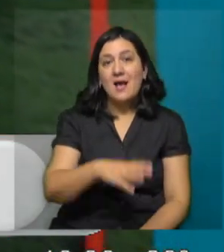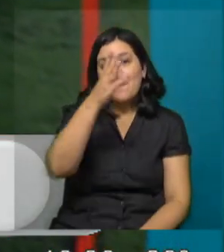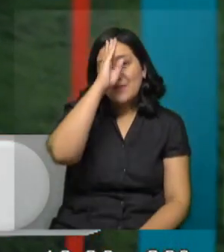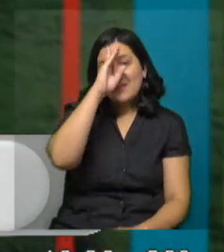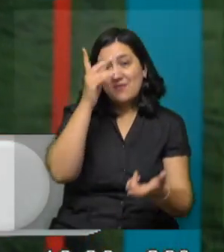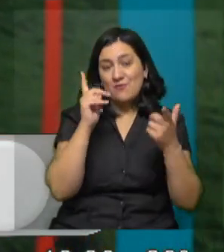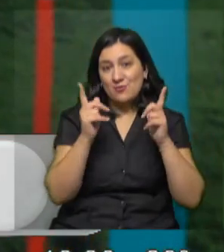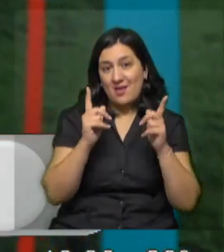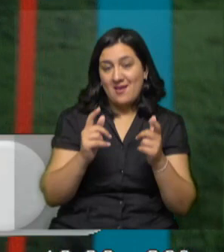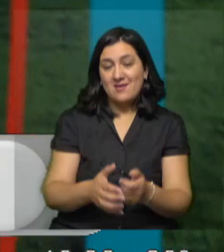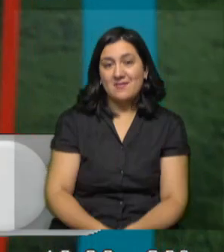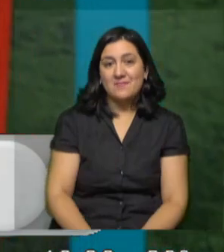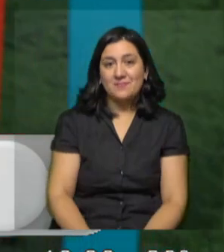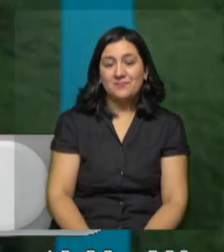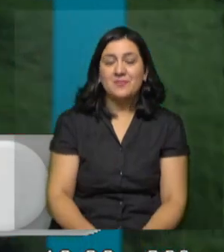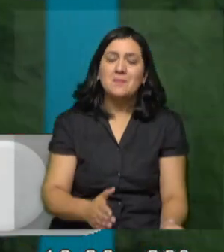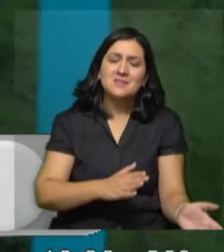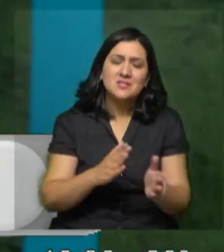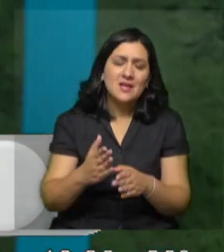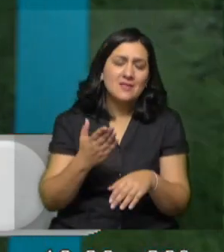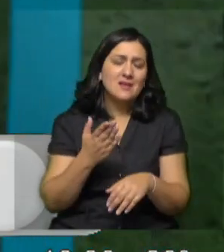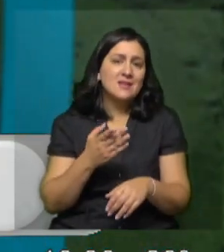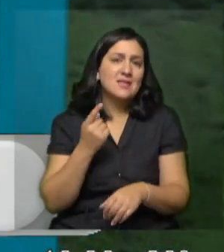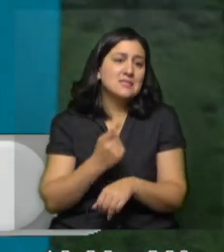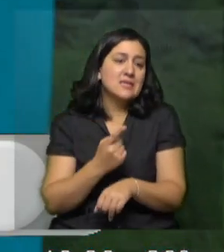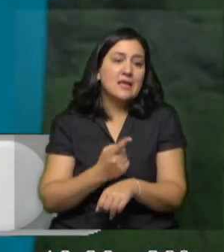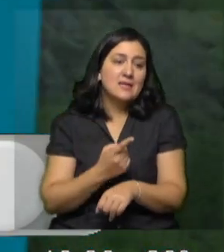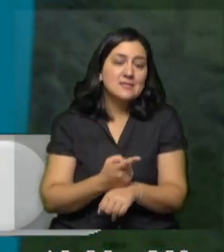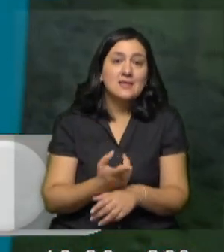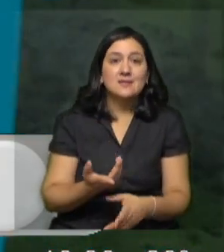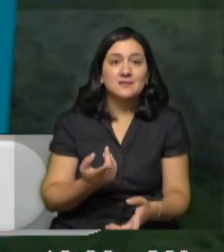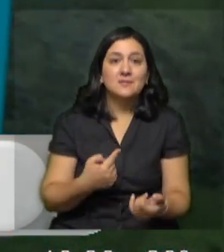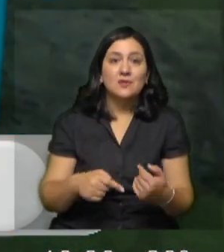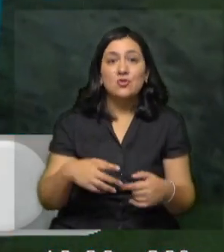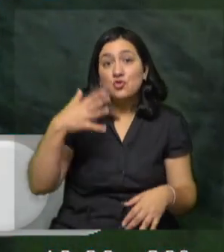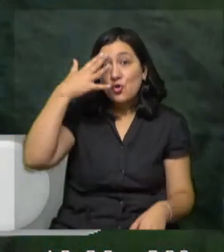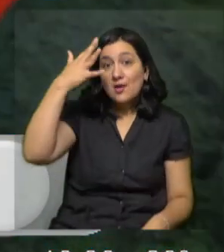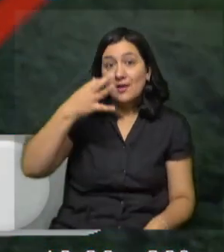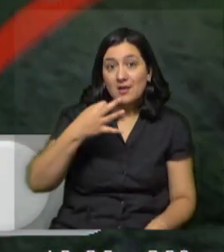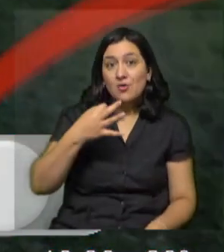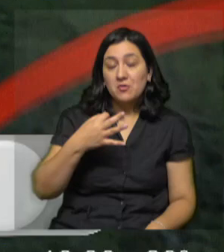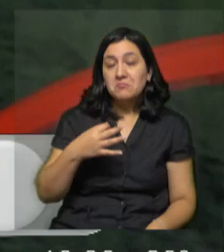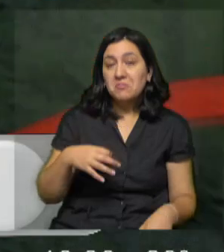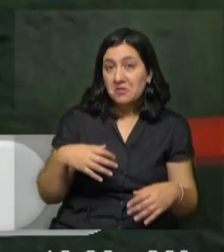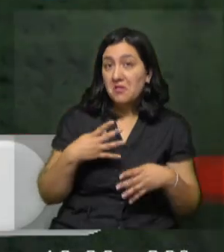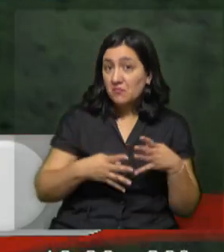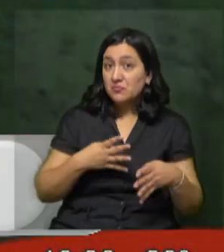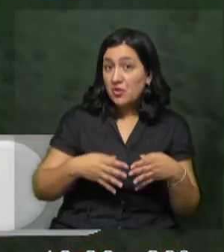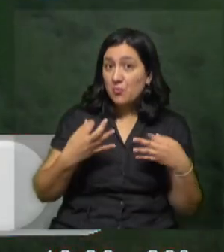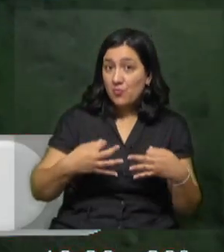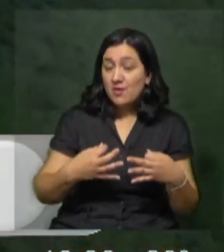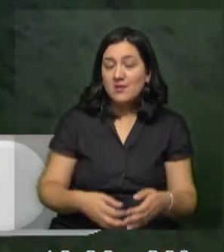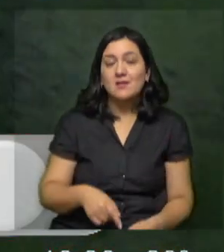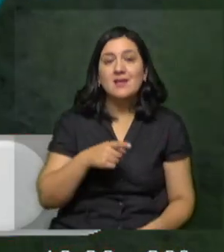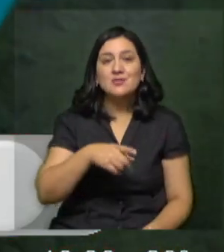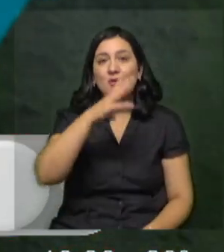disfrutar, más allá de las exigencias y la intensidad de todo. Y creo que, bueno, creo que lo estoy llevando bastante bien. ¿Eso